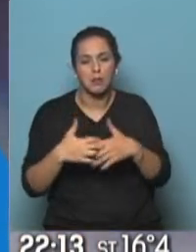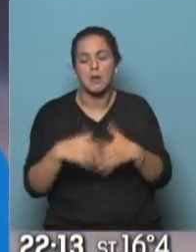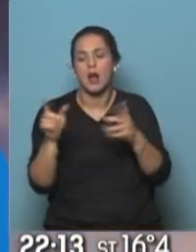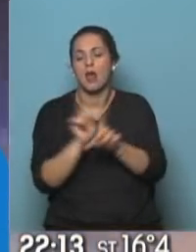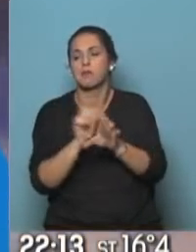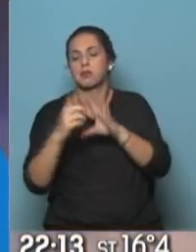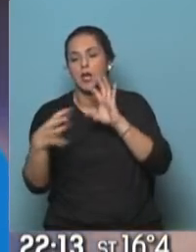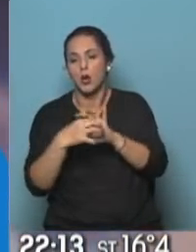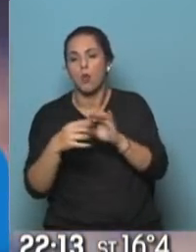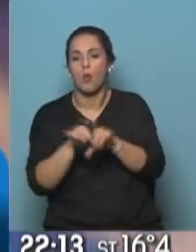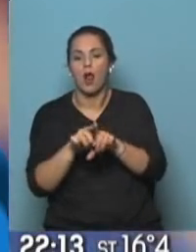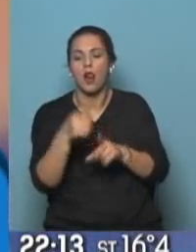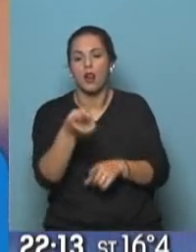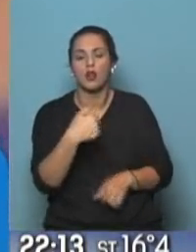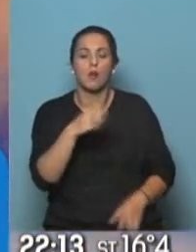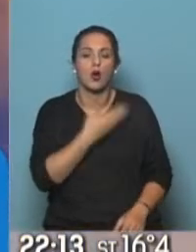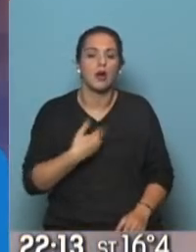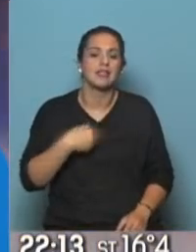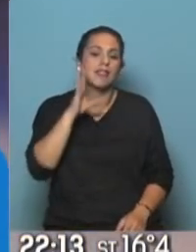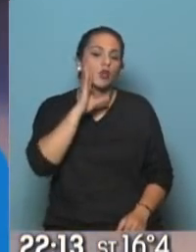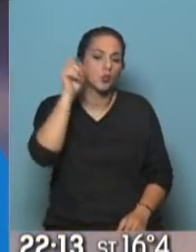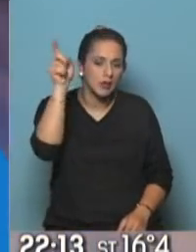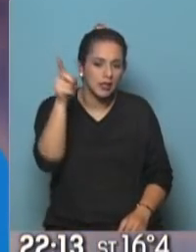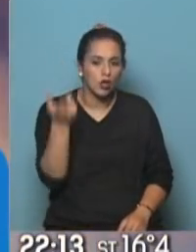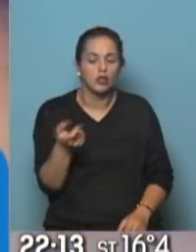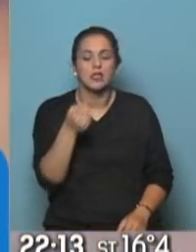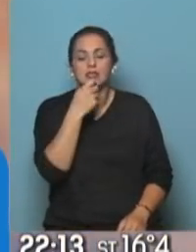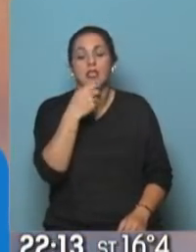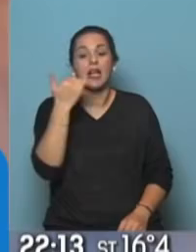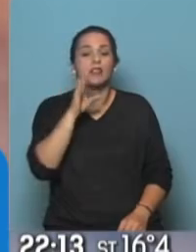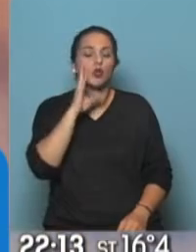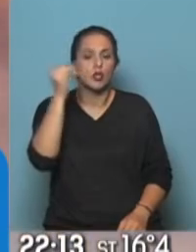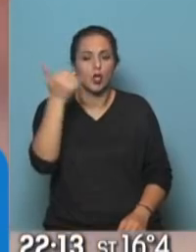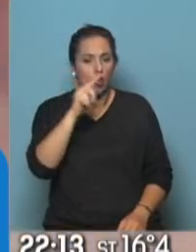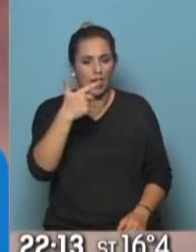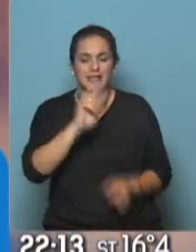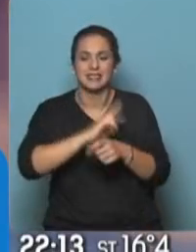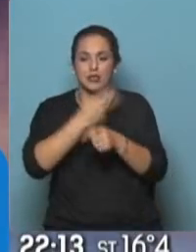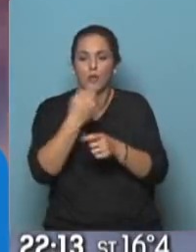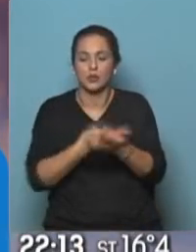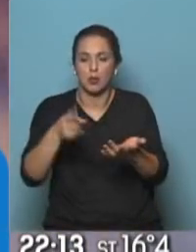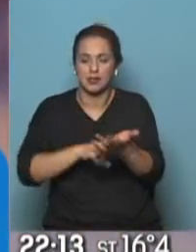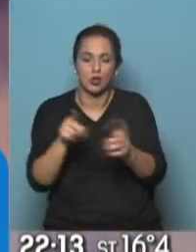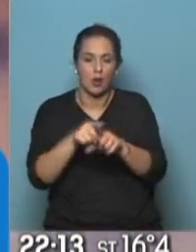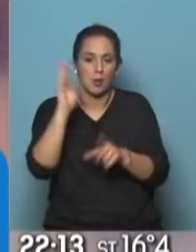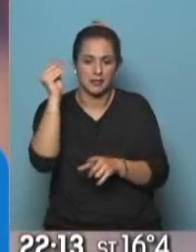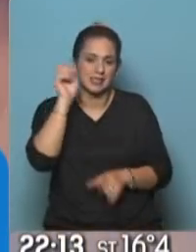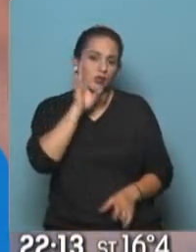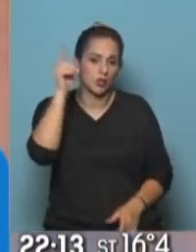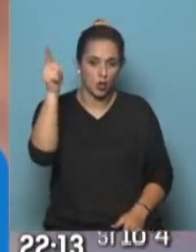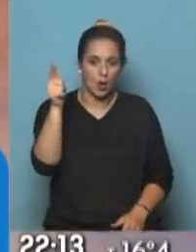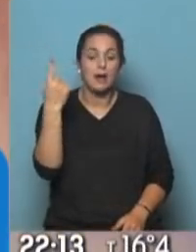por ejemplo, a lo que tiene que ver con Donald Trump en los Estados Unidos. Si bien en Estados Unidos no hay una segunda vuelta, como sí hay en Brasil, en donde uno